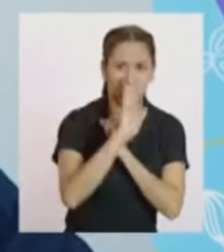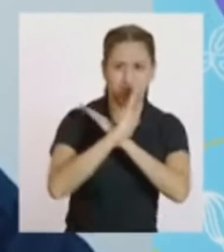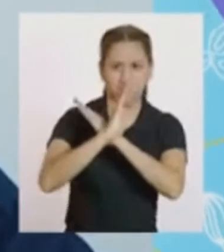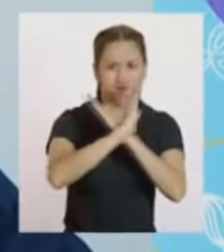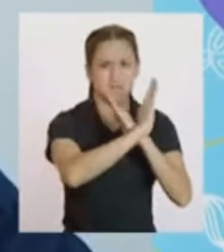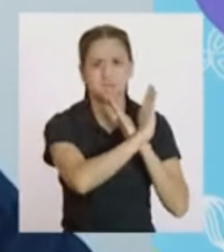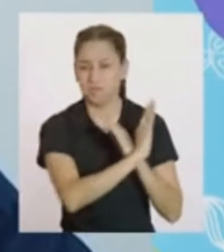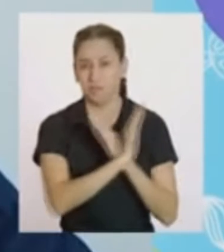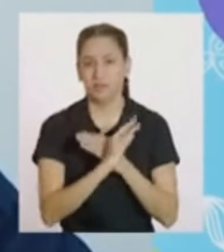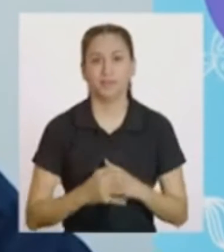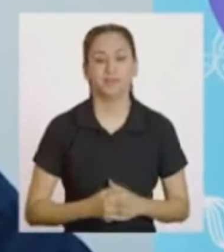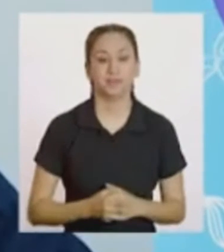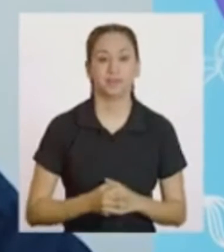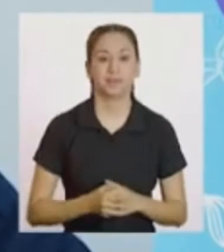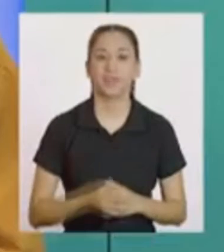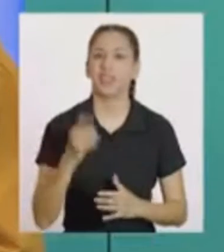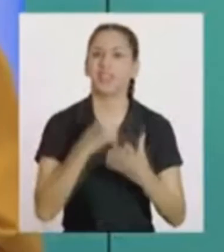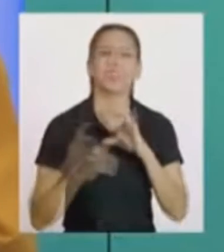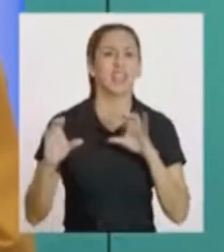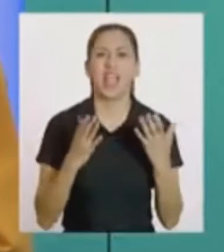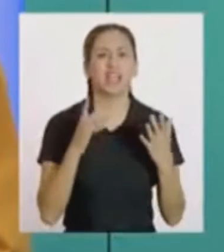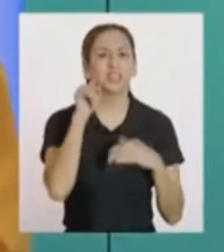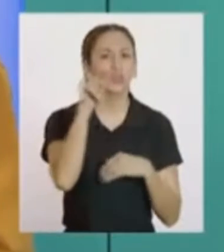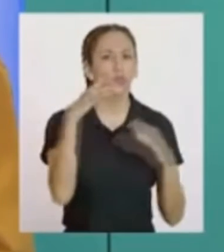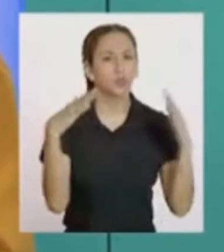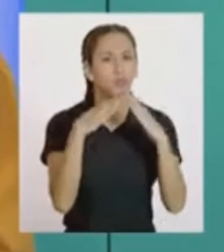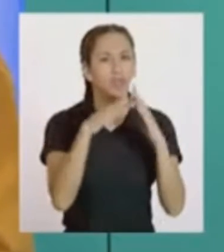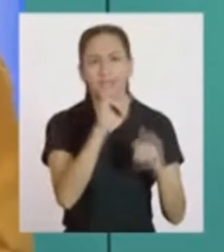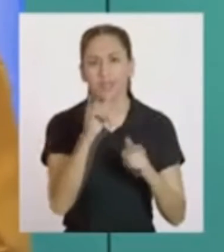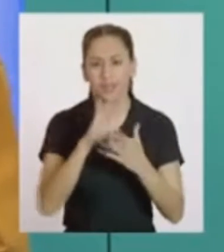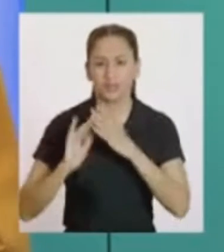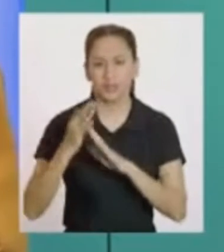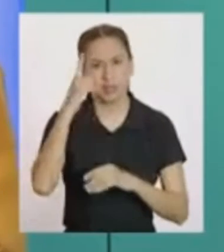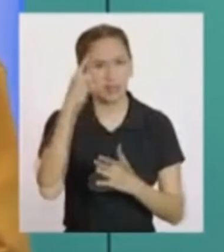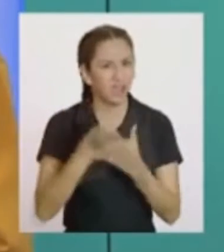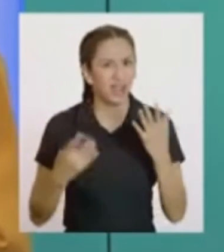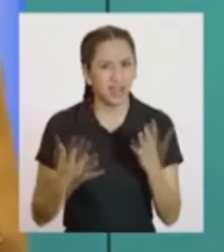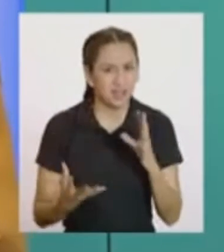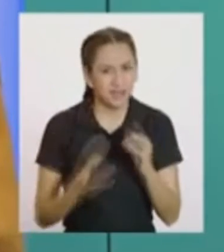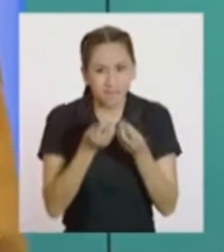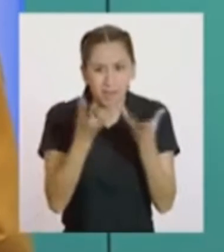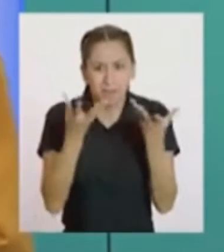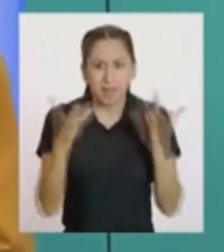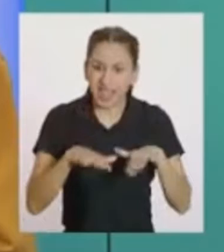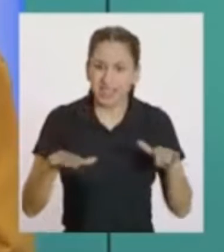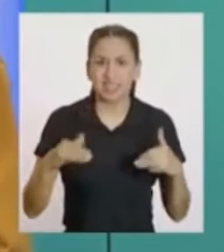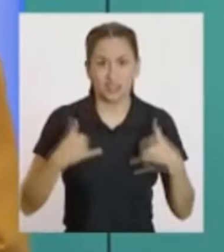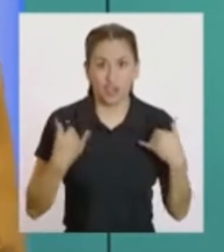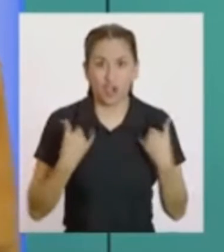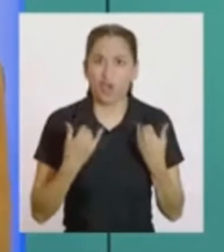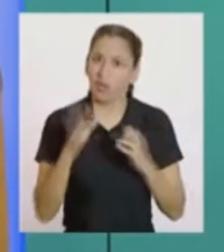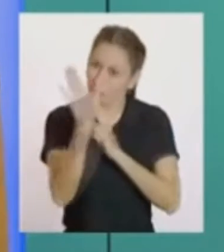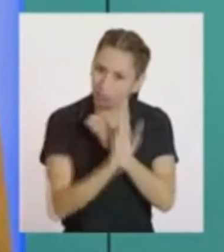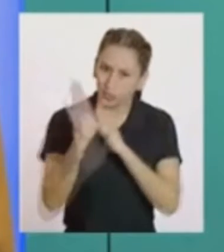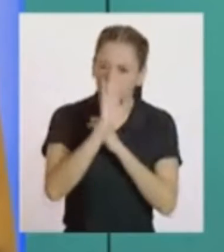una infección de forma segura. ¿Qué estamos haciendo en casa y en la comunidad para que más niñas, niños y adolescentes protejan